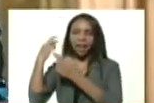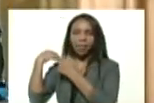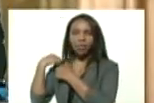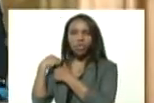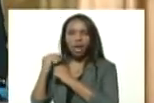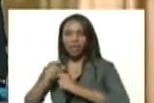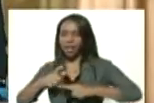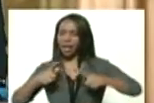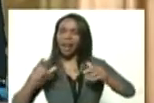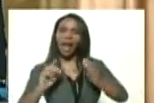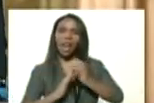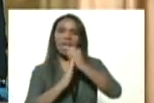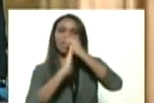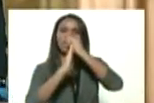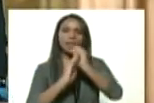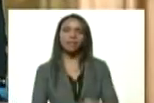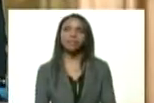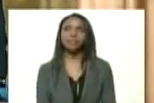líder